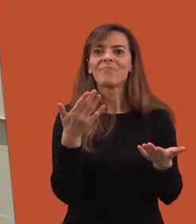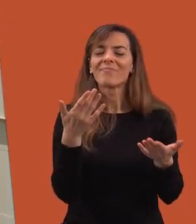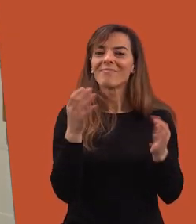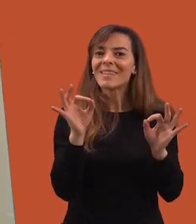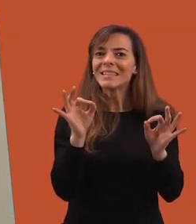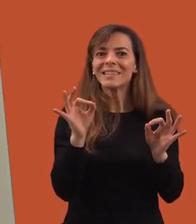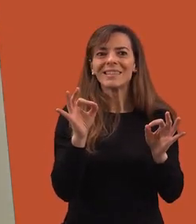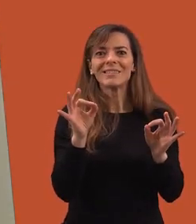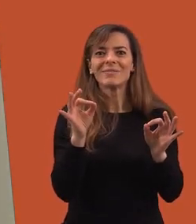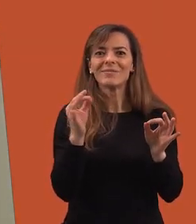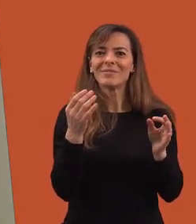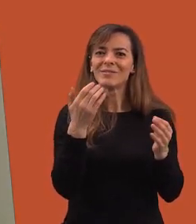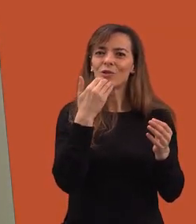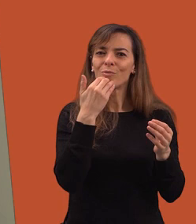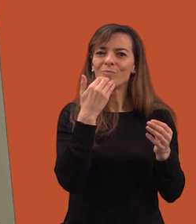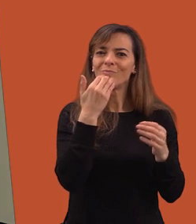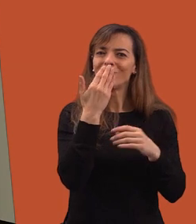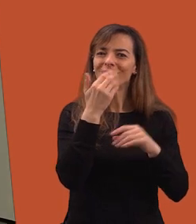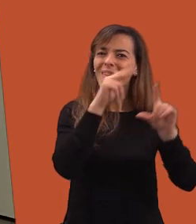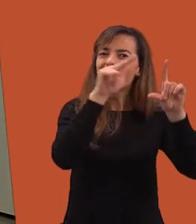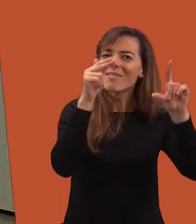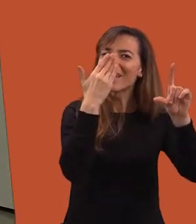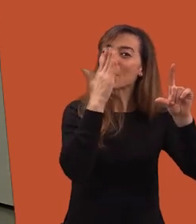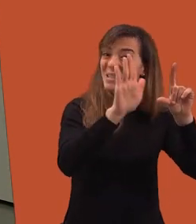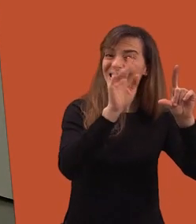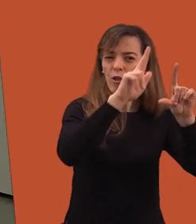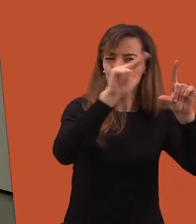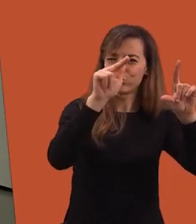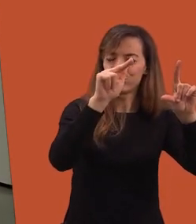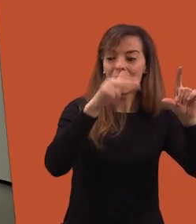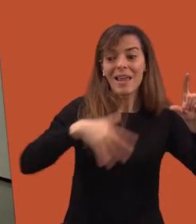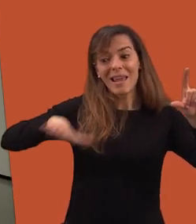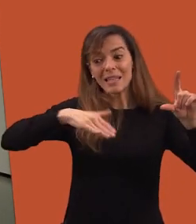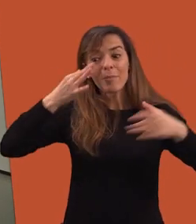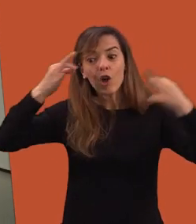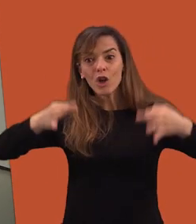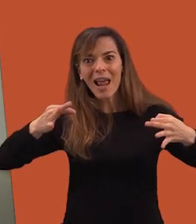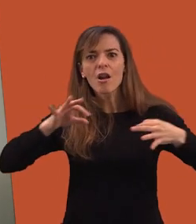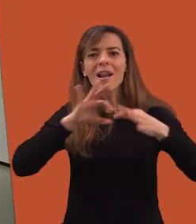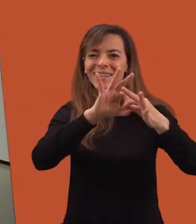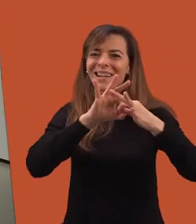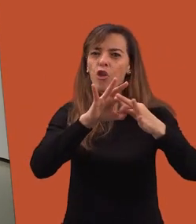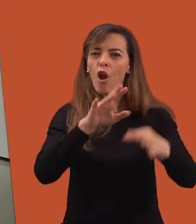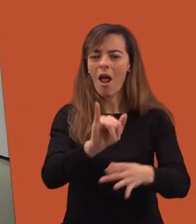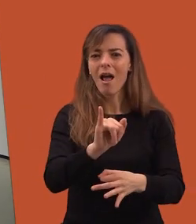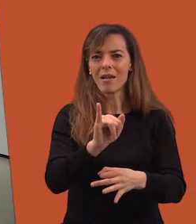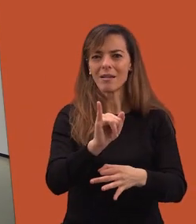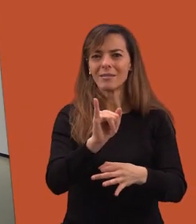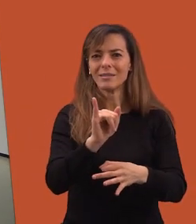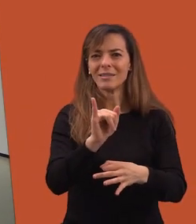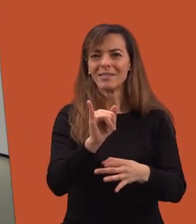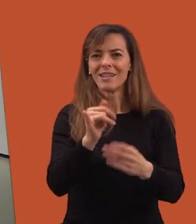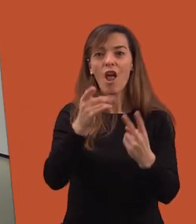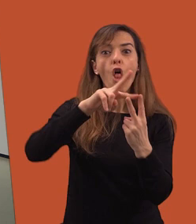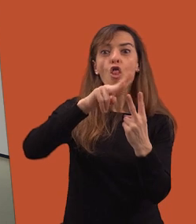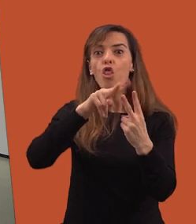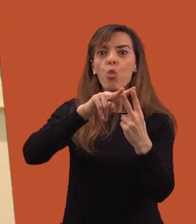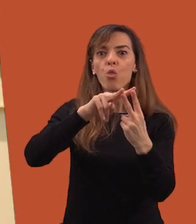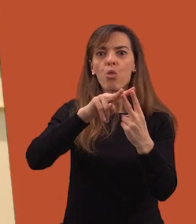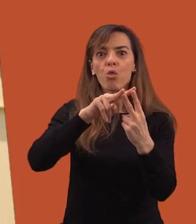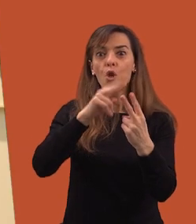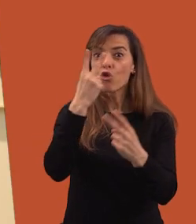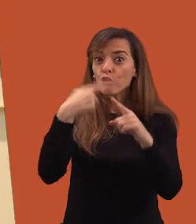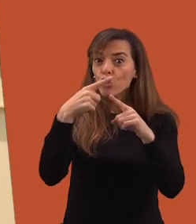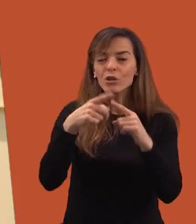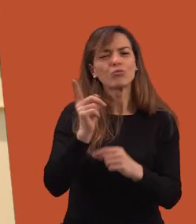espacios que están representados hay una relación entre representación y espacio real que no que